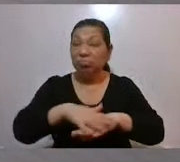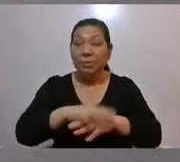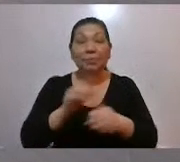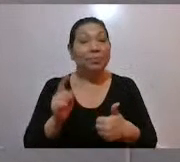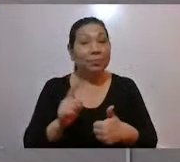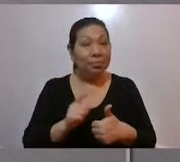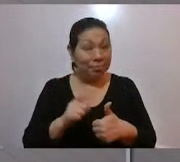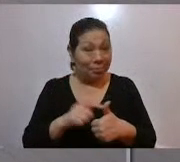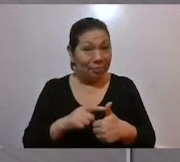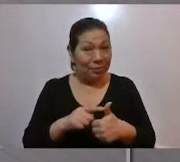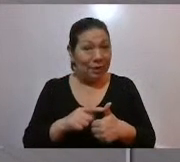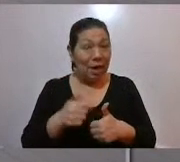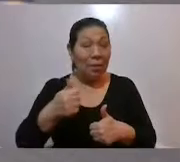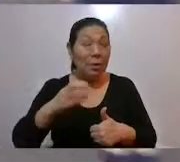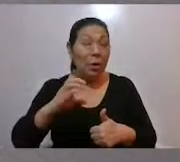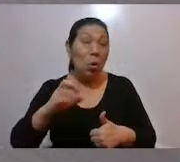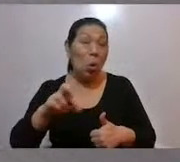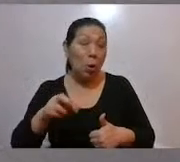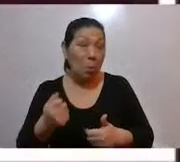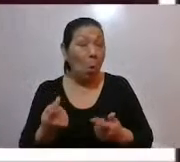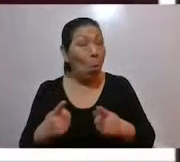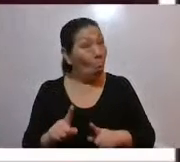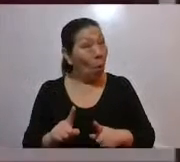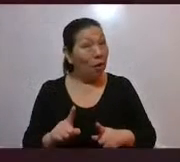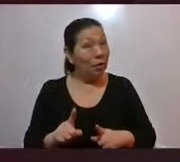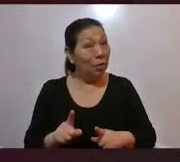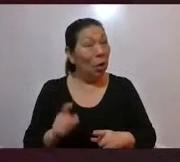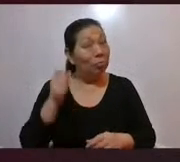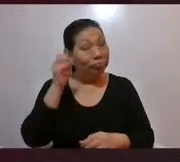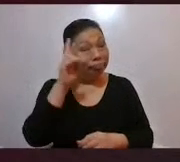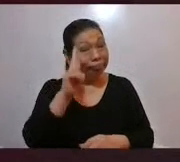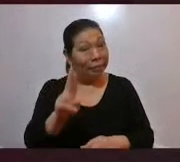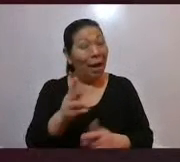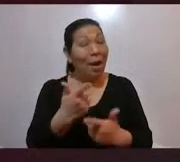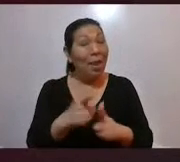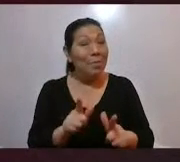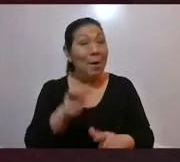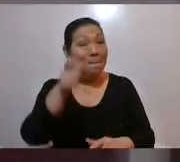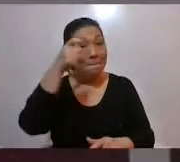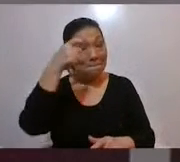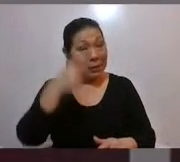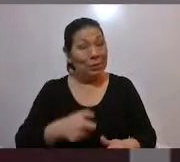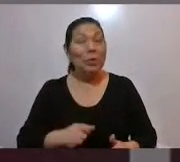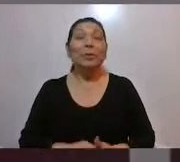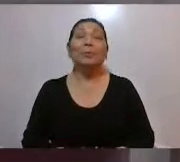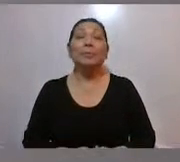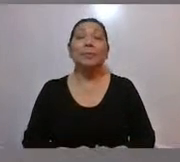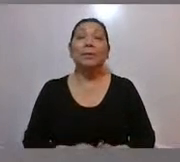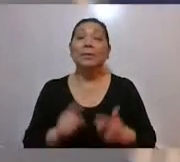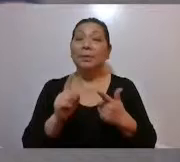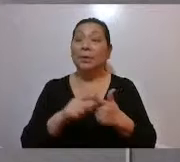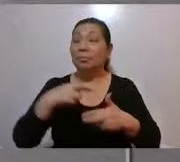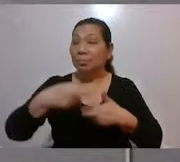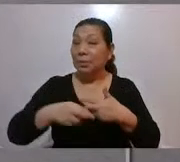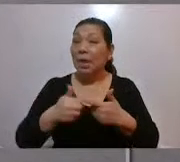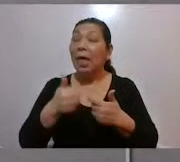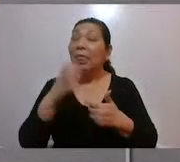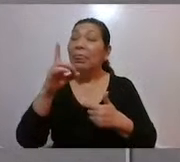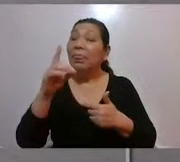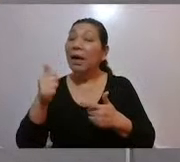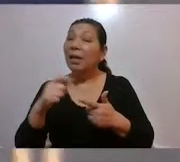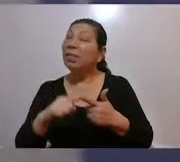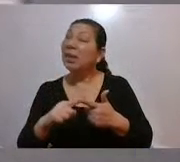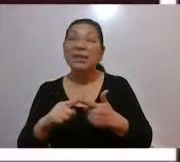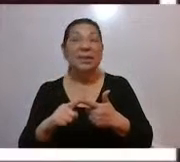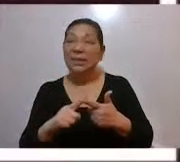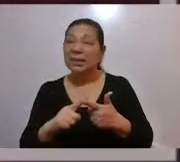tipos de procesos. Proceso de habeas corpus, cuando algo o alguien atenta contra la libertad personal. Proceso